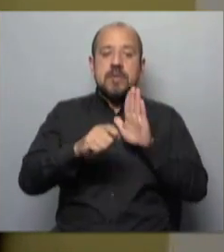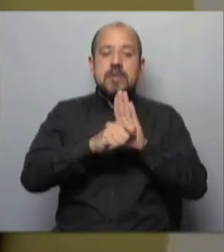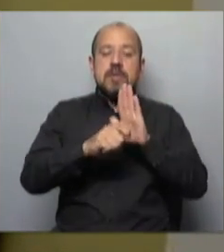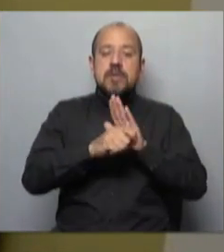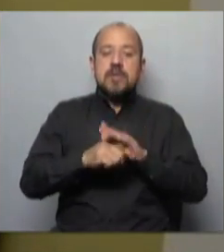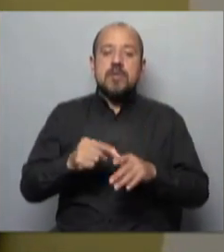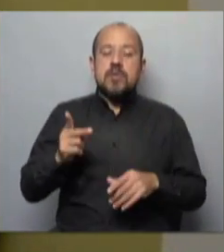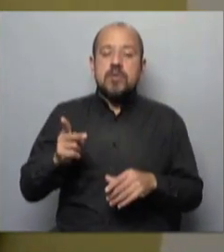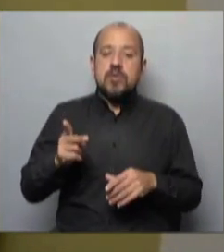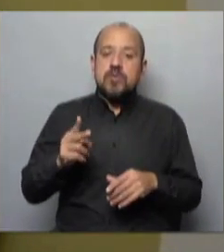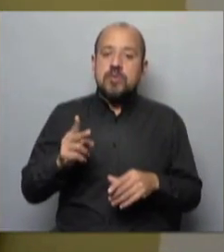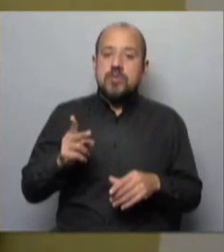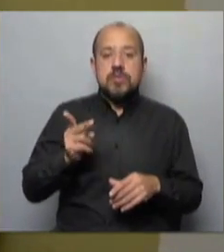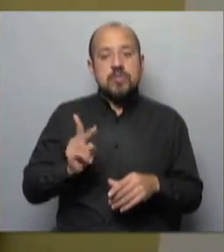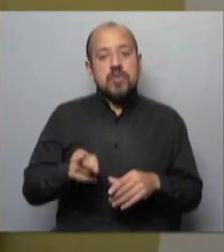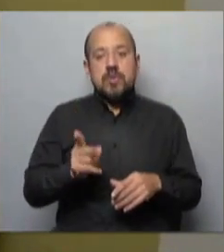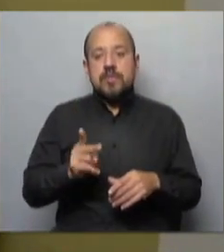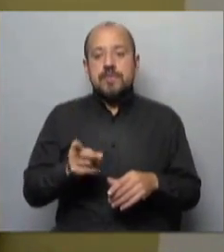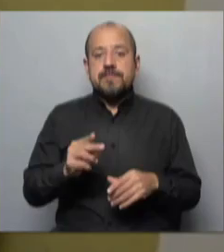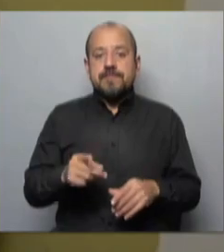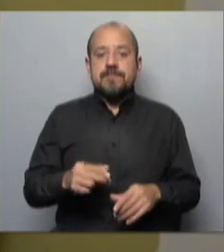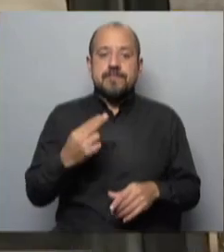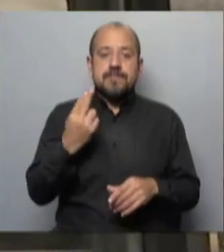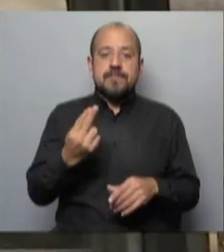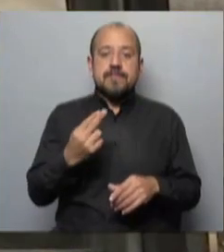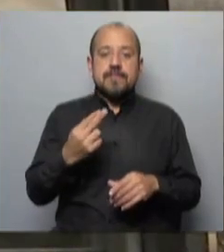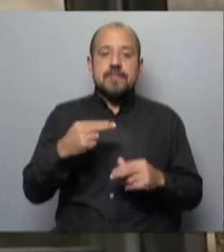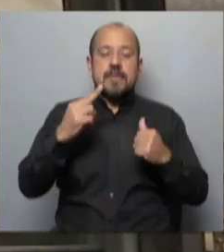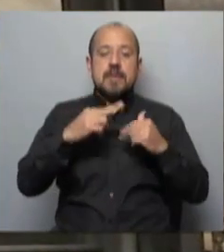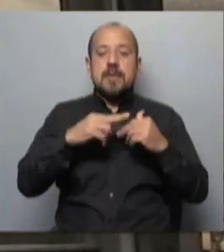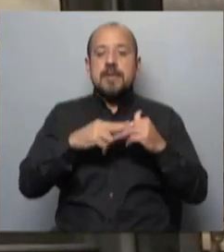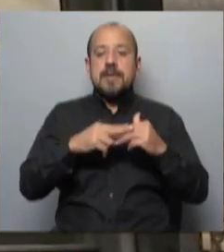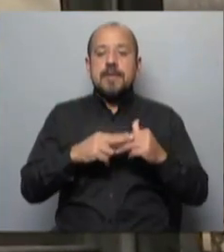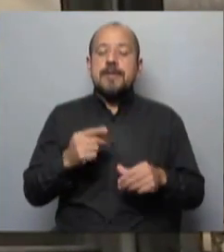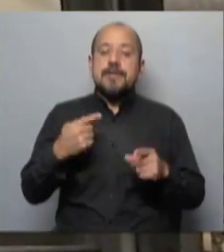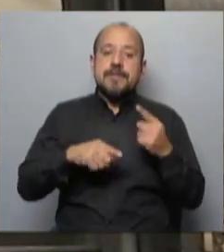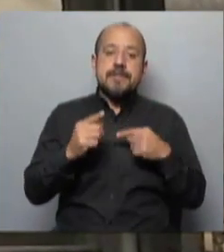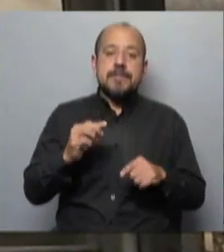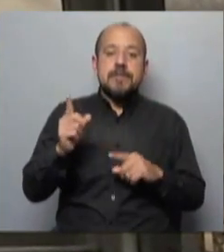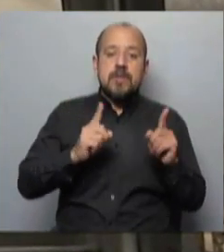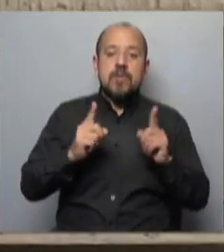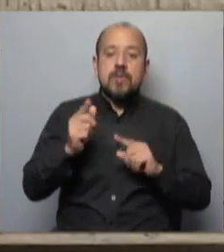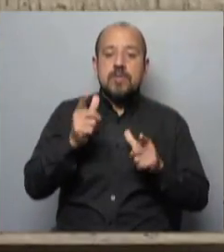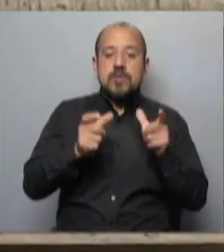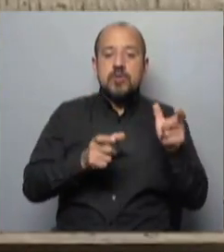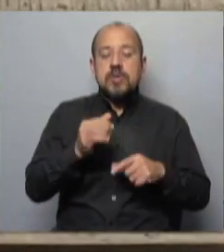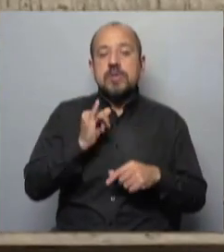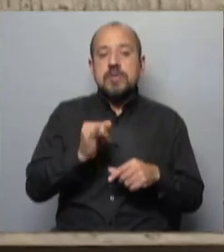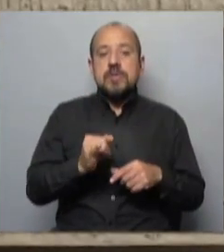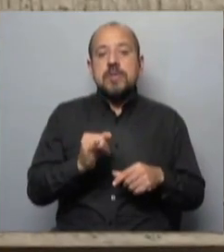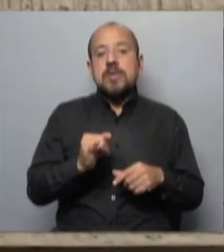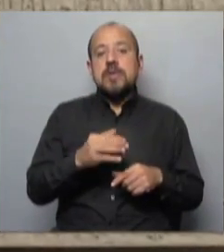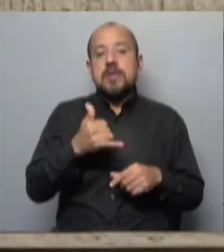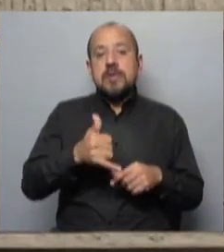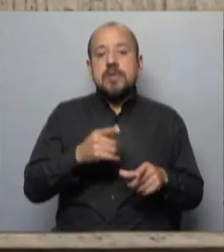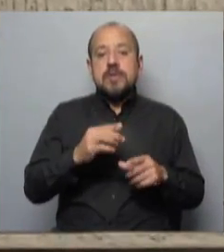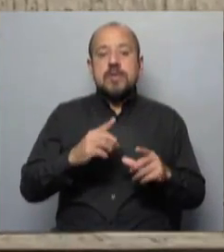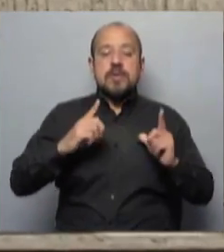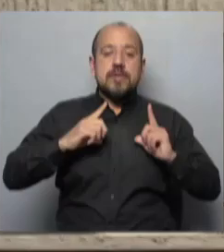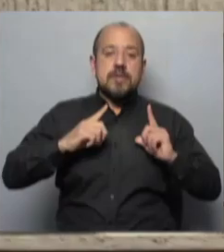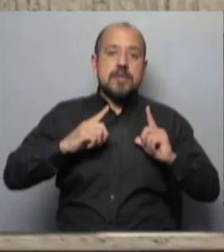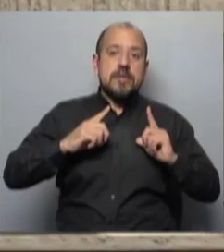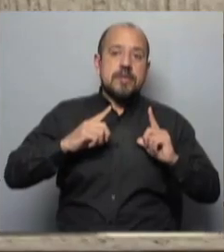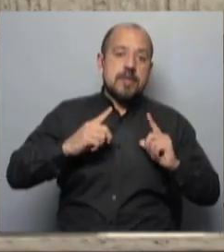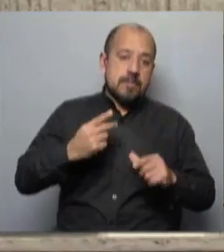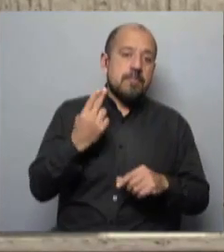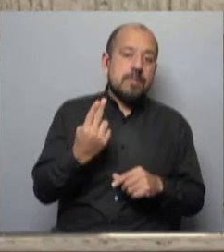prohibía tener licencia de internet se juntaron las dos cosas con lo cual alguna gente tiene licencia hay otra gente de cable no